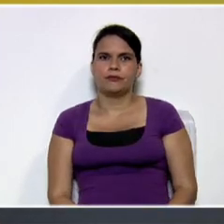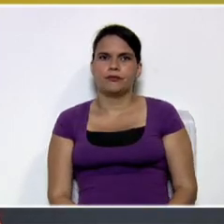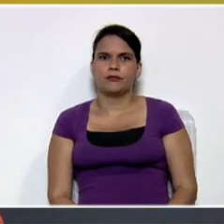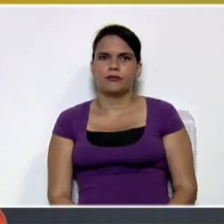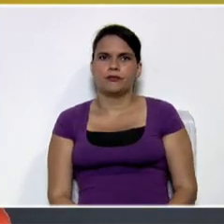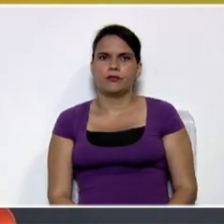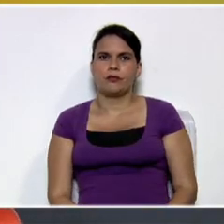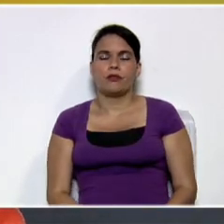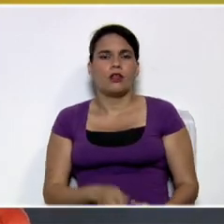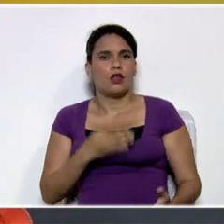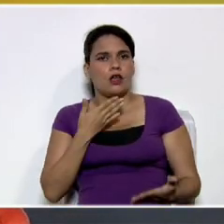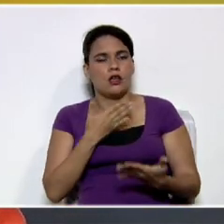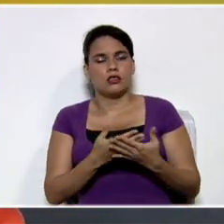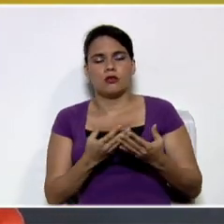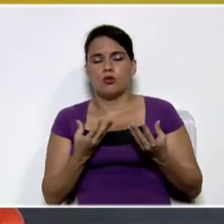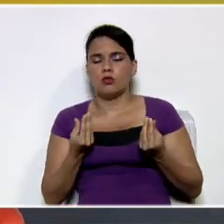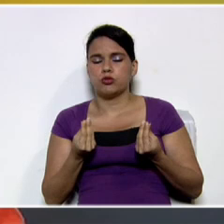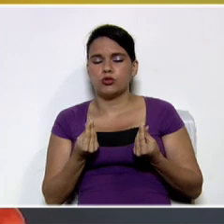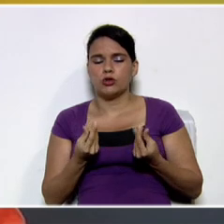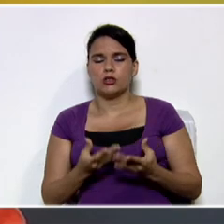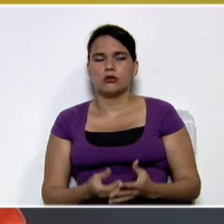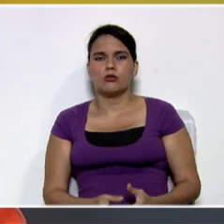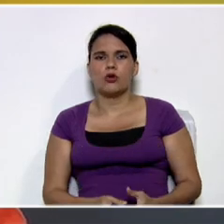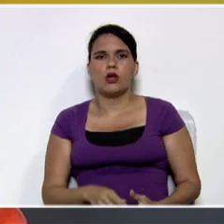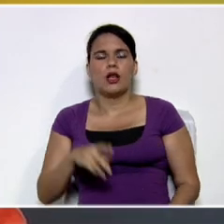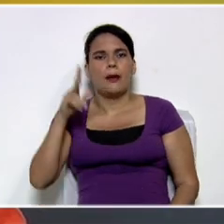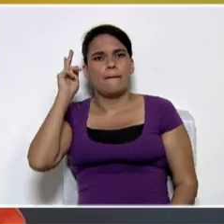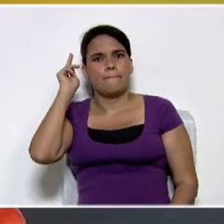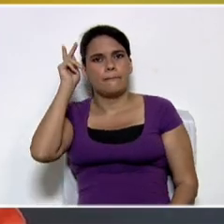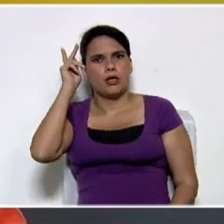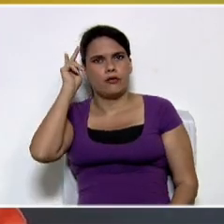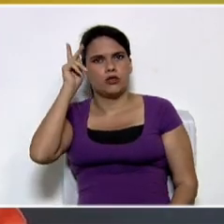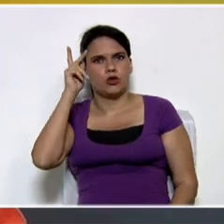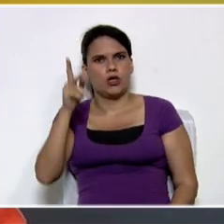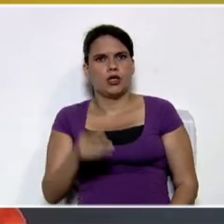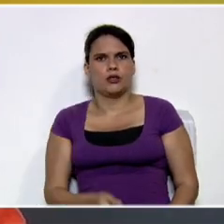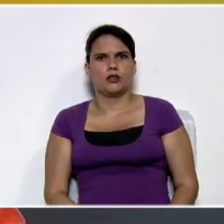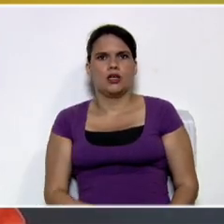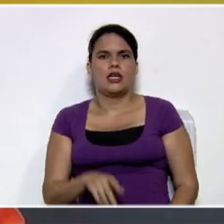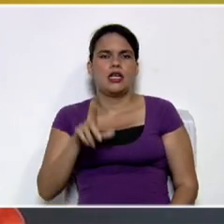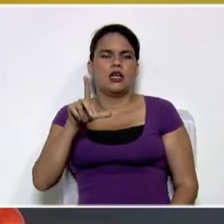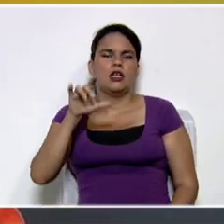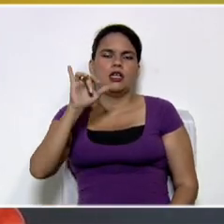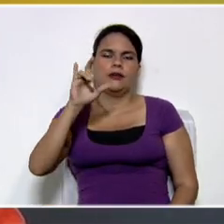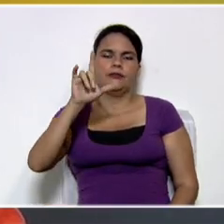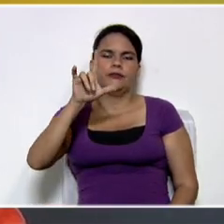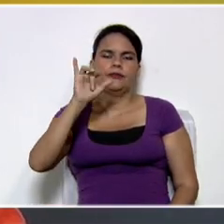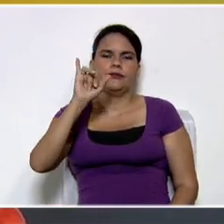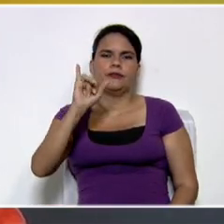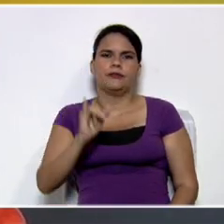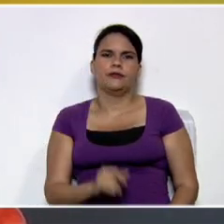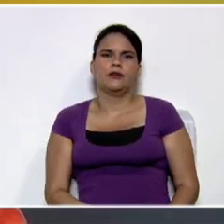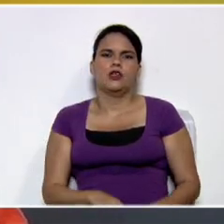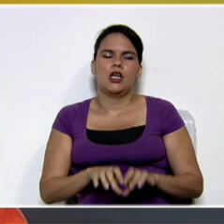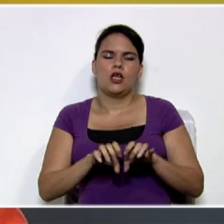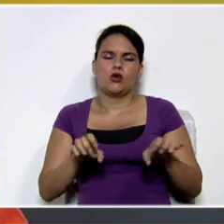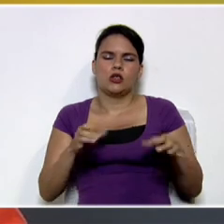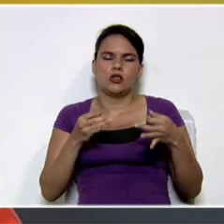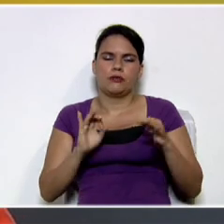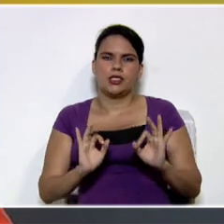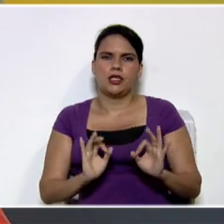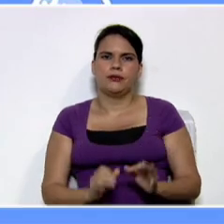eso agradecemos muchísimo la participación que vamos a tener de inmediato con nuestra profesora Lilian Salazar en la modalidad de